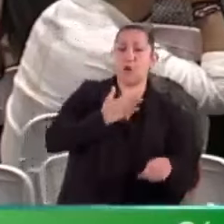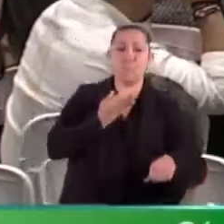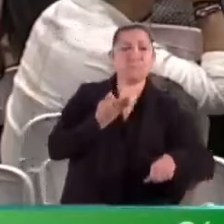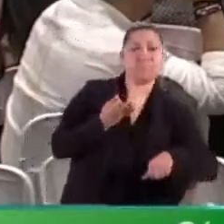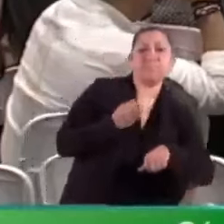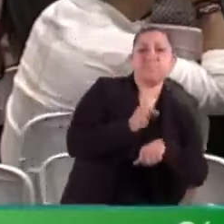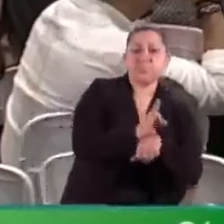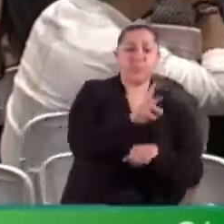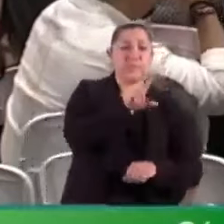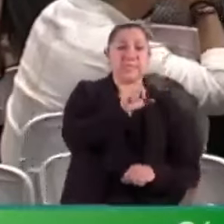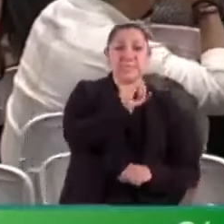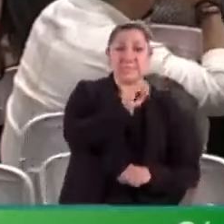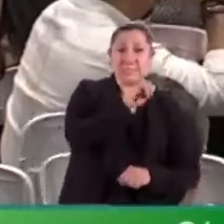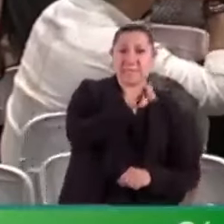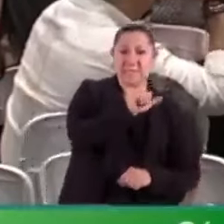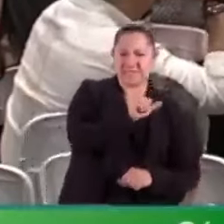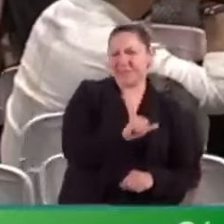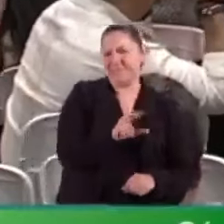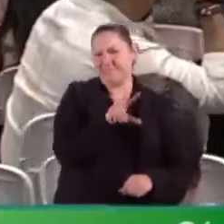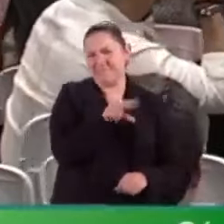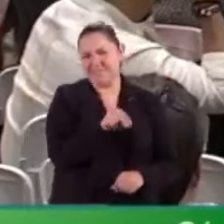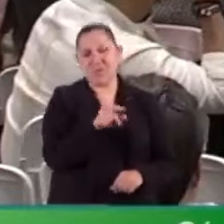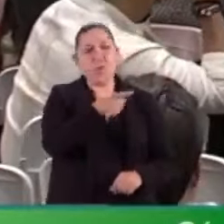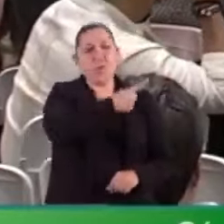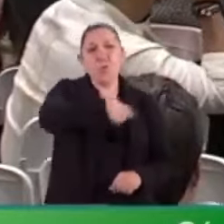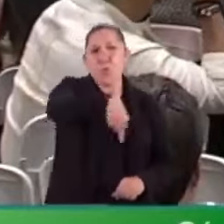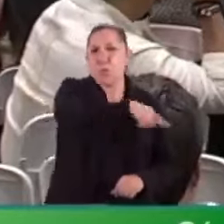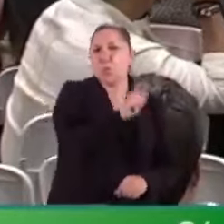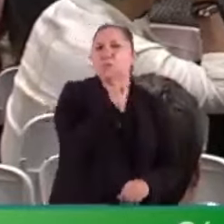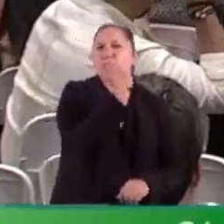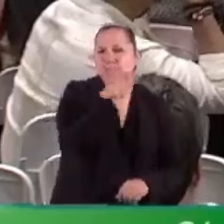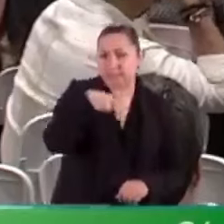la decadencia de este país.